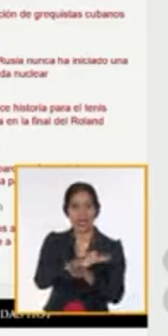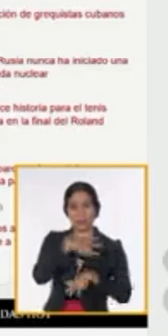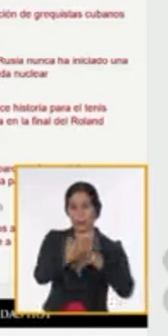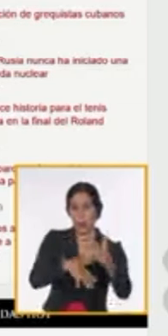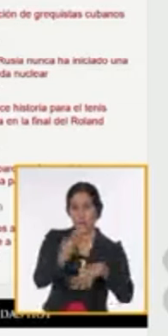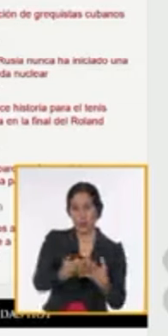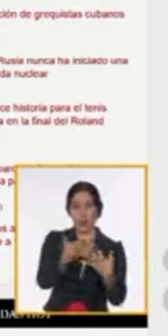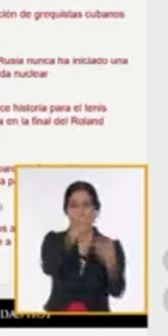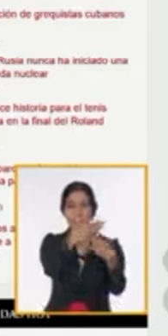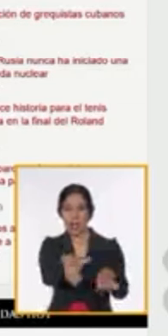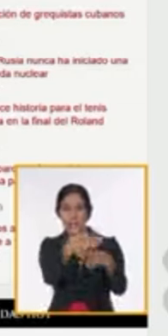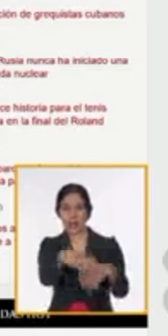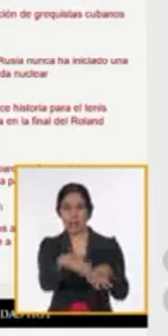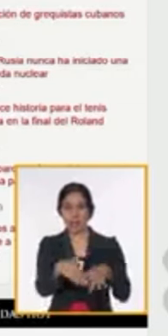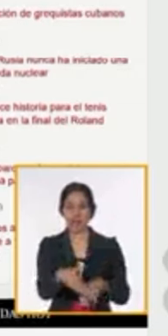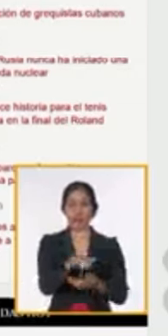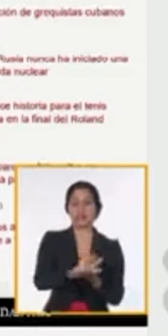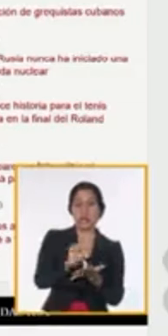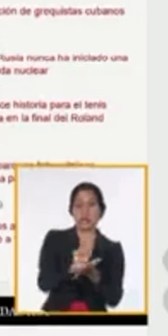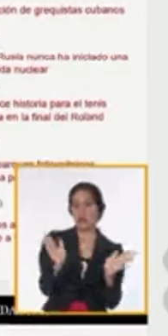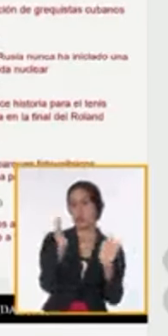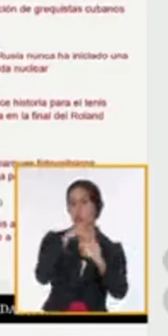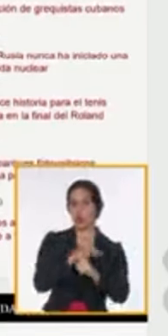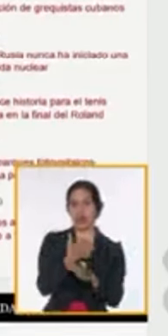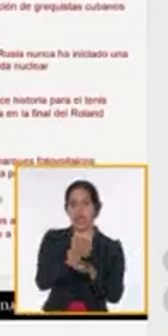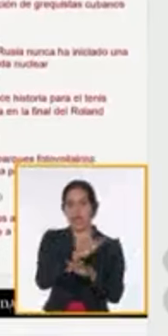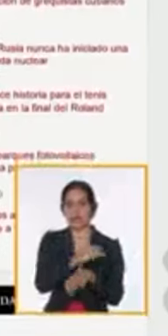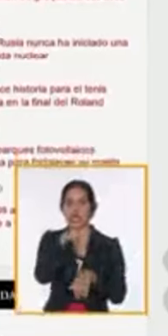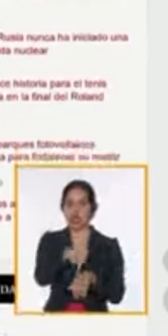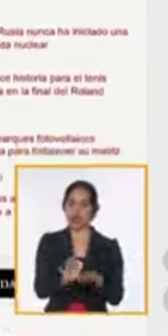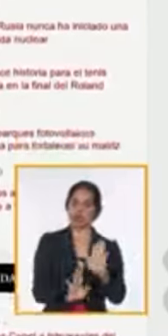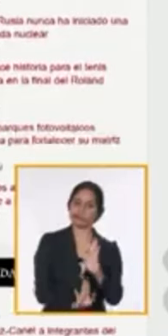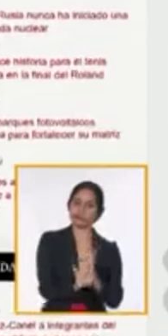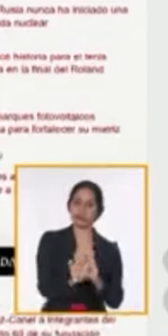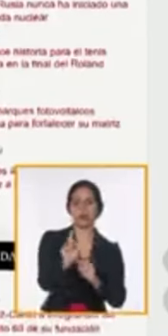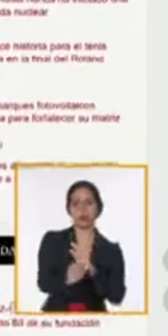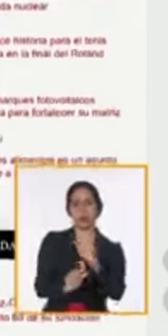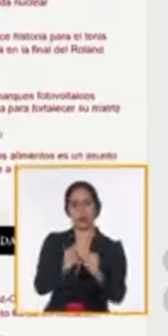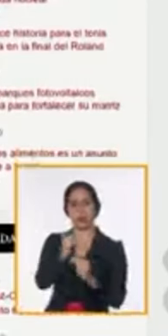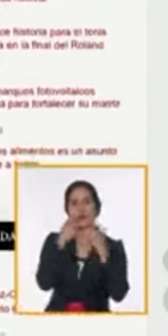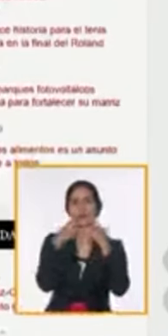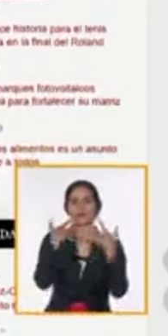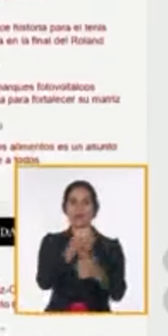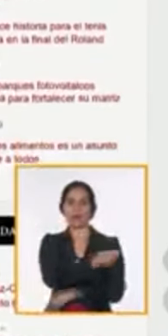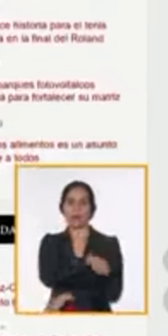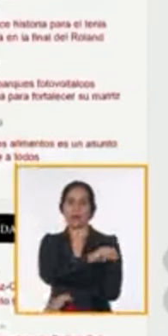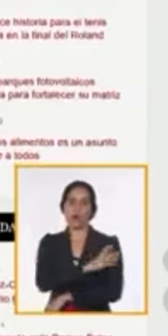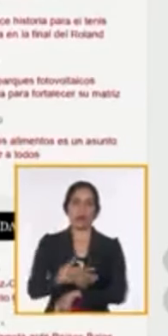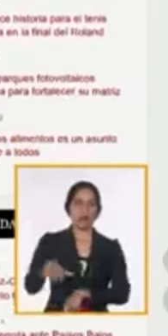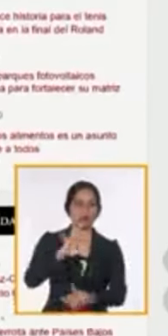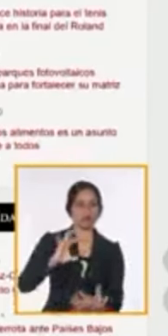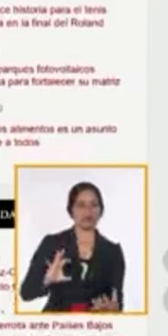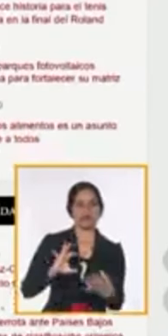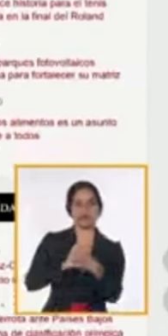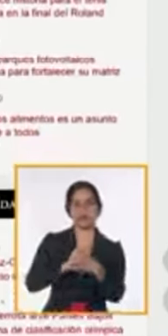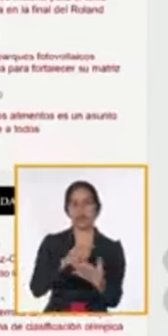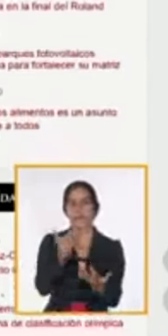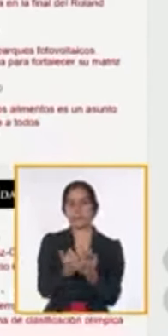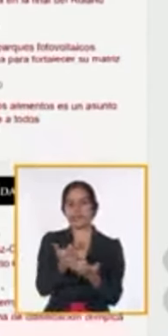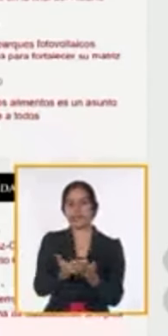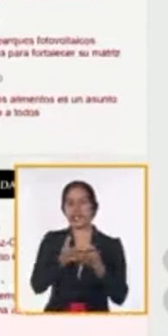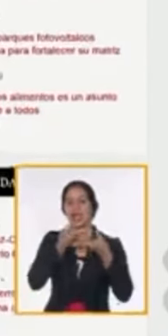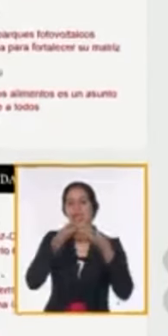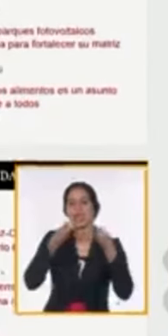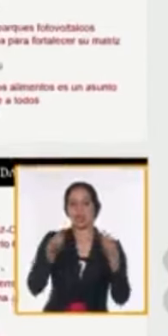infraestructurales y de servicios. La mayoría de su población está vinculada al central azucarero Majibacoa. El